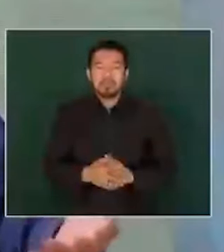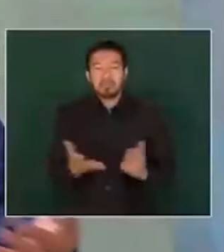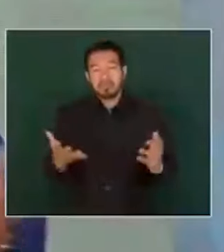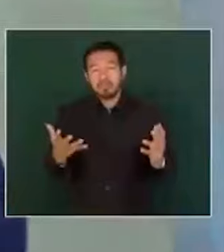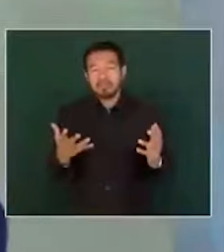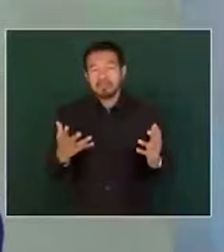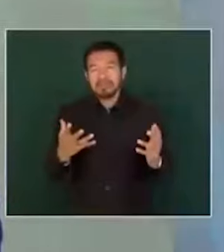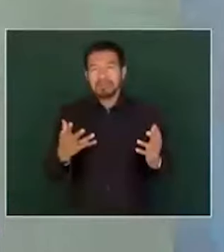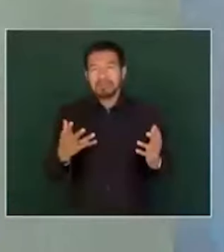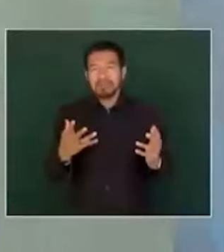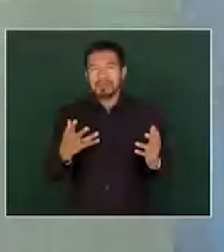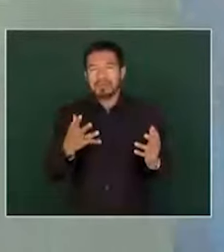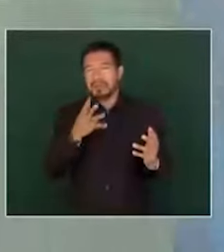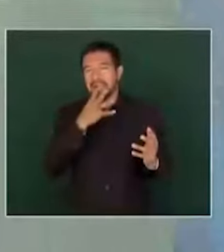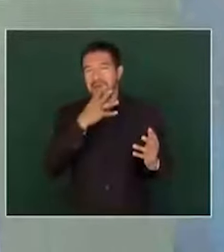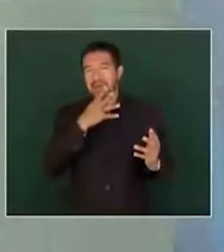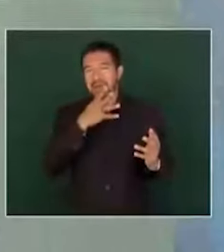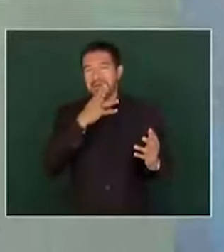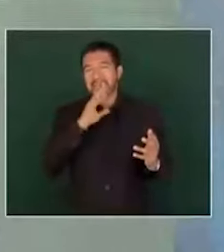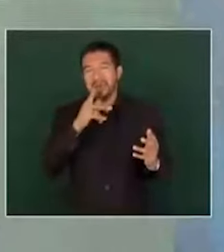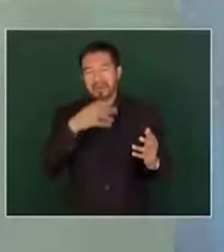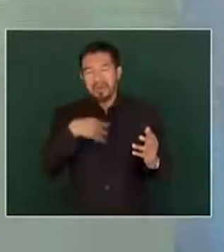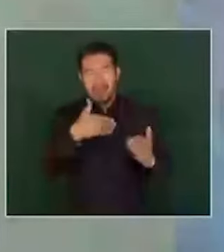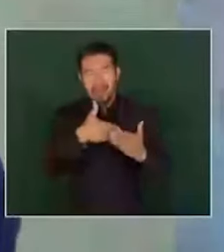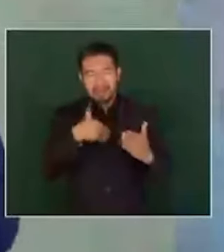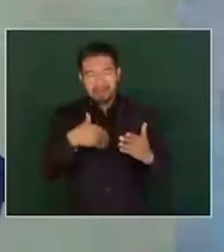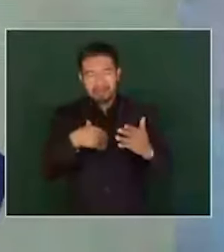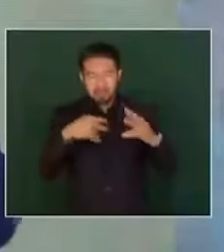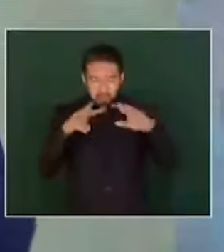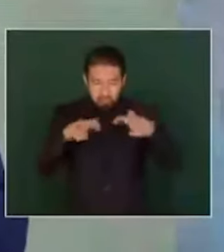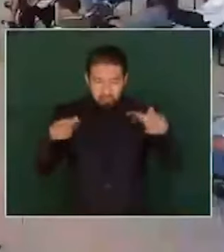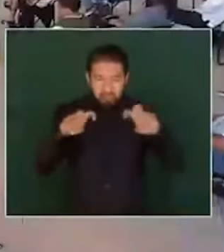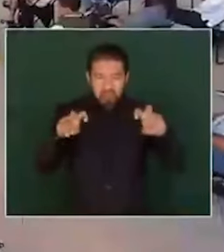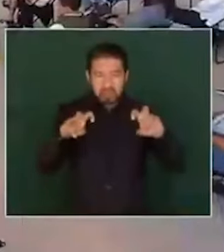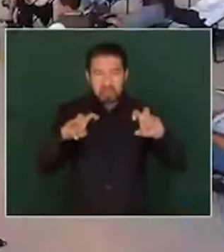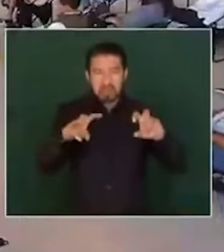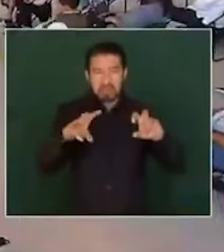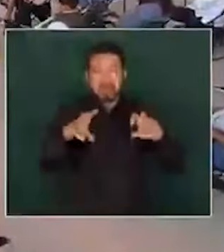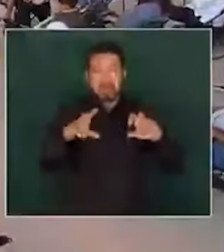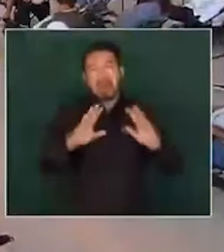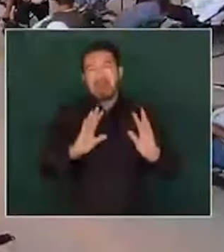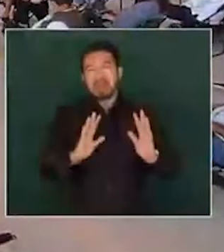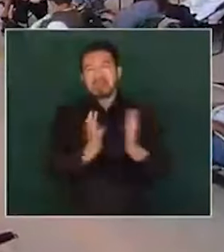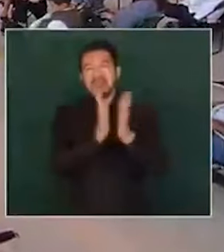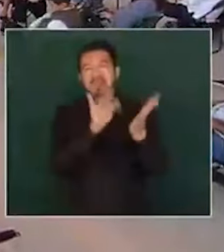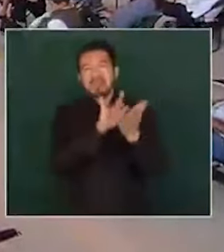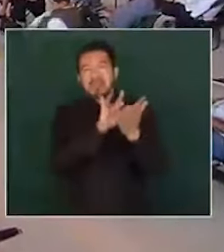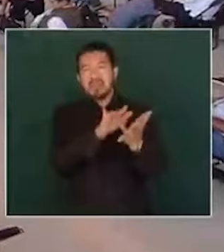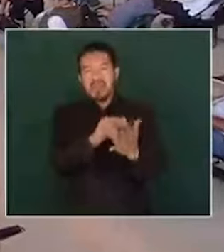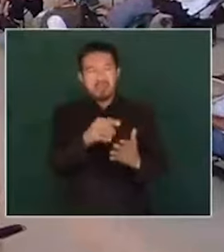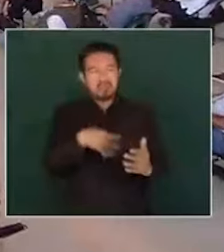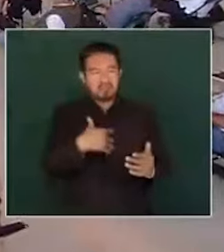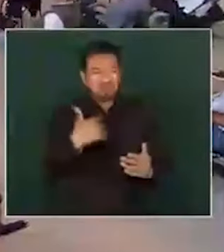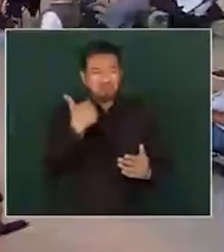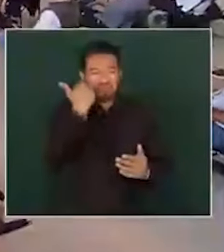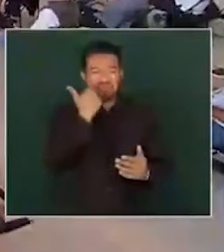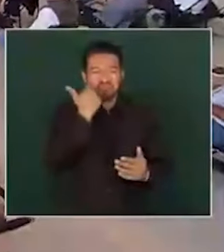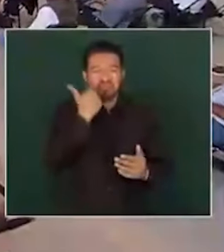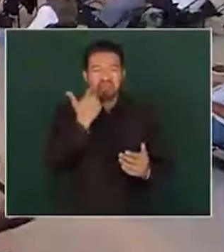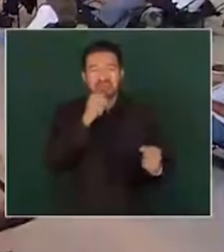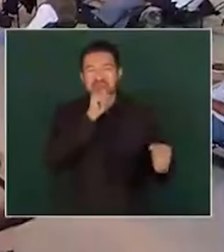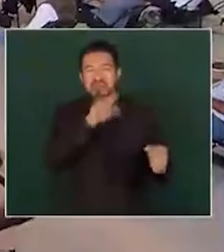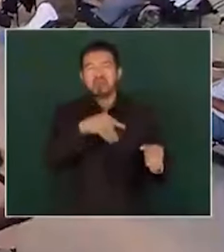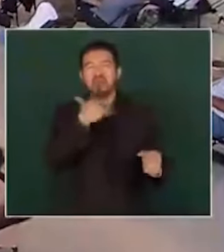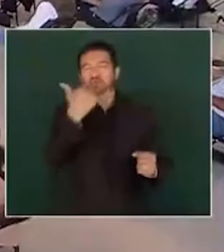de iniciativas de reforma. En esta ocasión se habló de la reforma ferroviaria, que consiste básicamente en